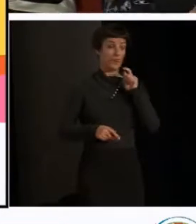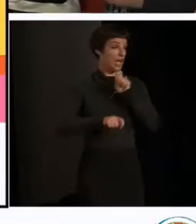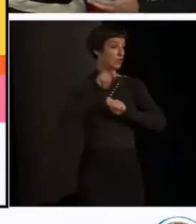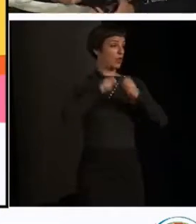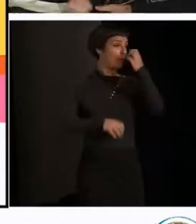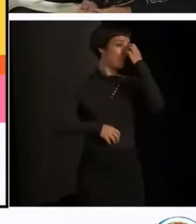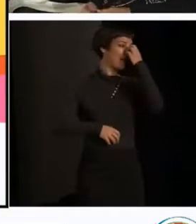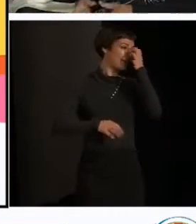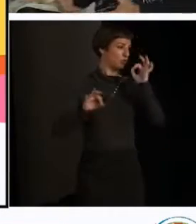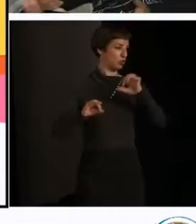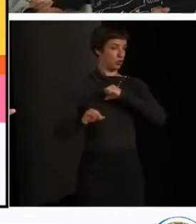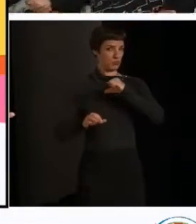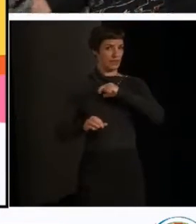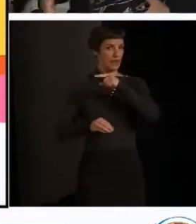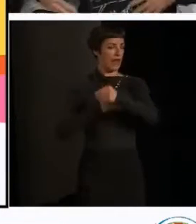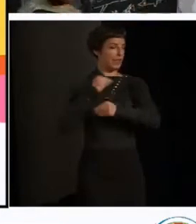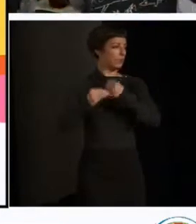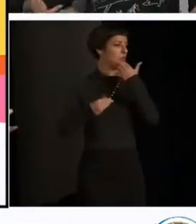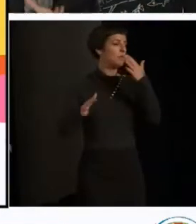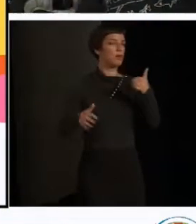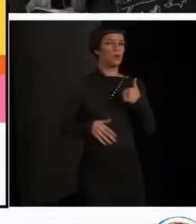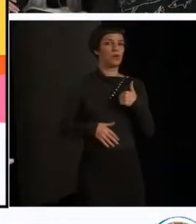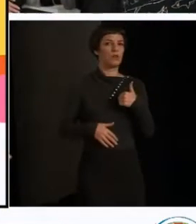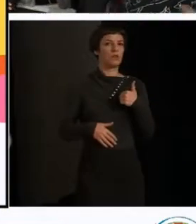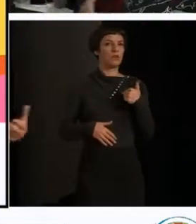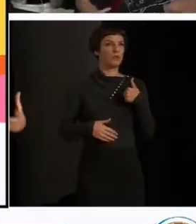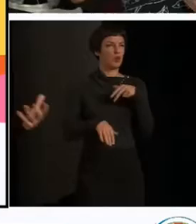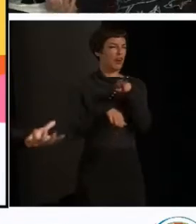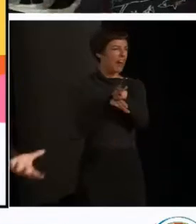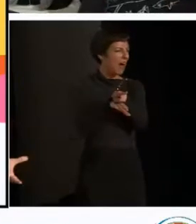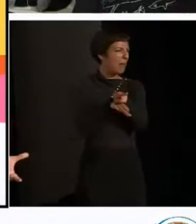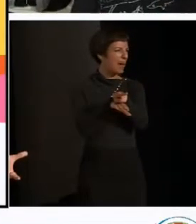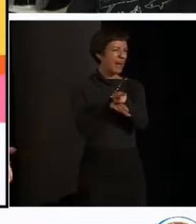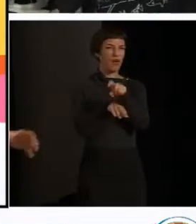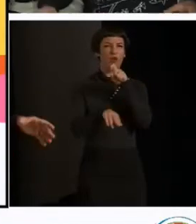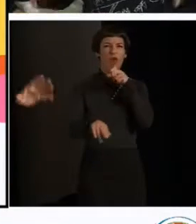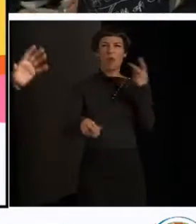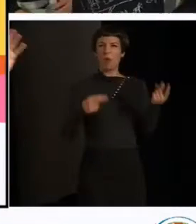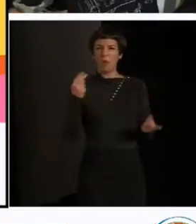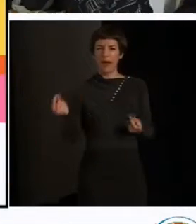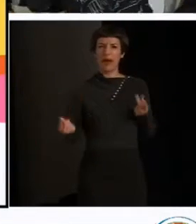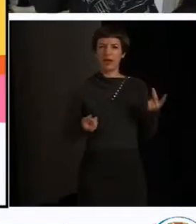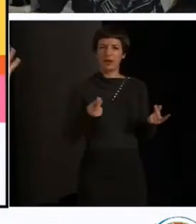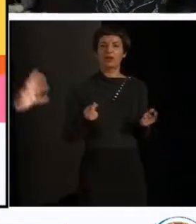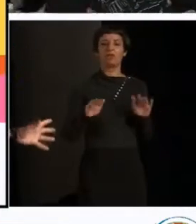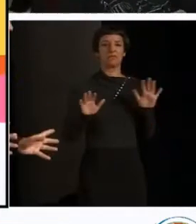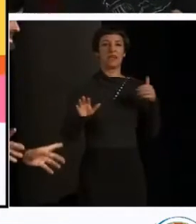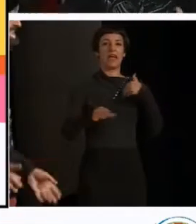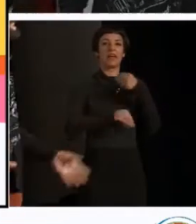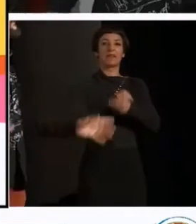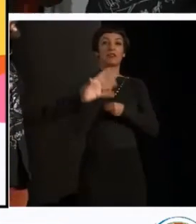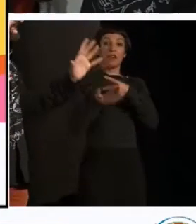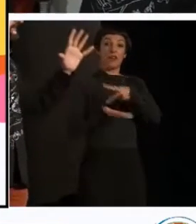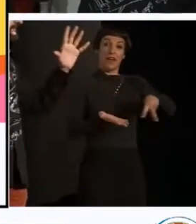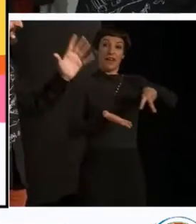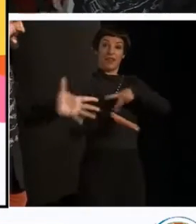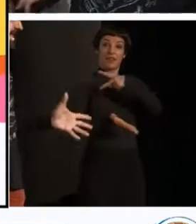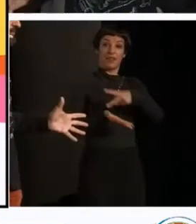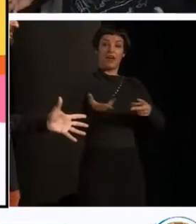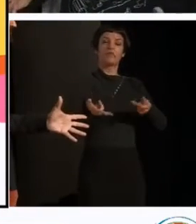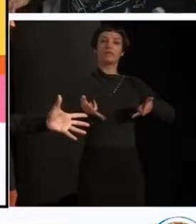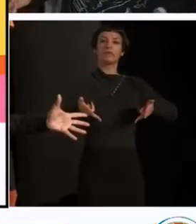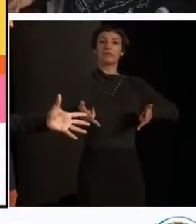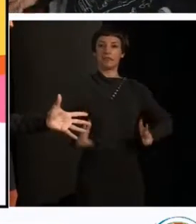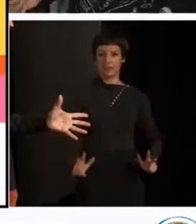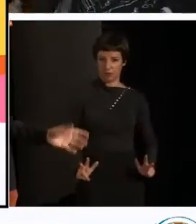payasos de hospital, donde uno puede decir, pero si estoy en cama, ¿cómo voy a bailar? Bien, vamos a hacer una danza